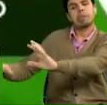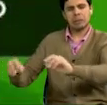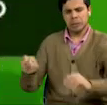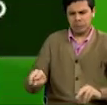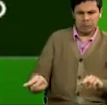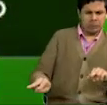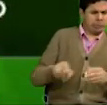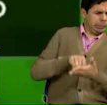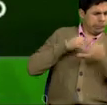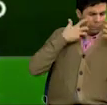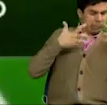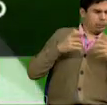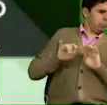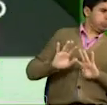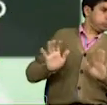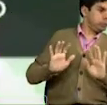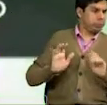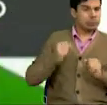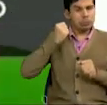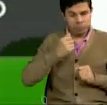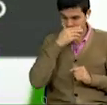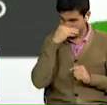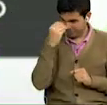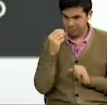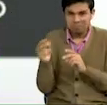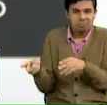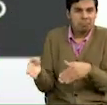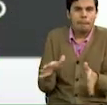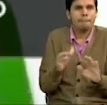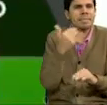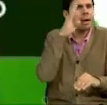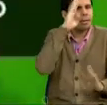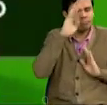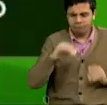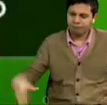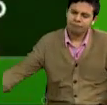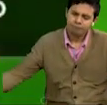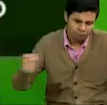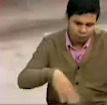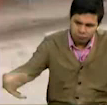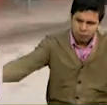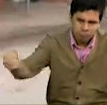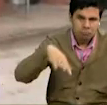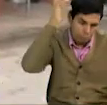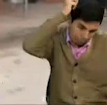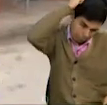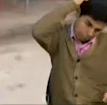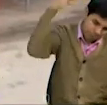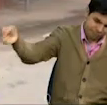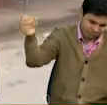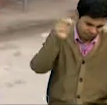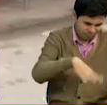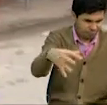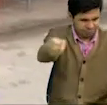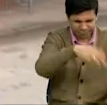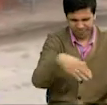bastante dura la situación estuvo. Pero no es más, parece que todos lo recogieron y se lo llevó a la fuerza pública. Entre tanto, a Ocaña,